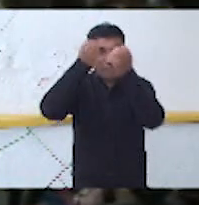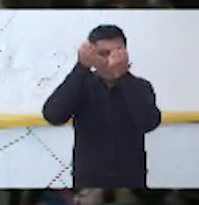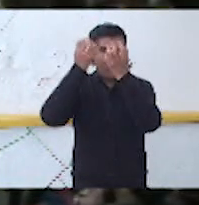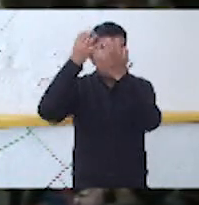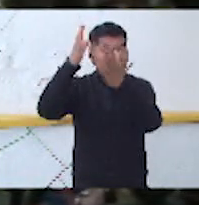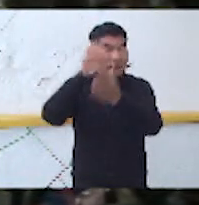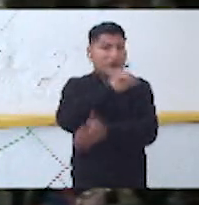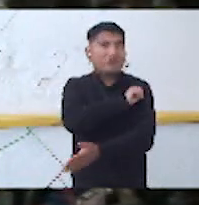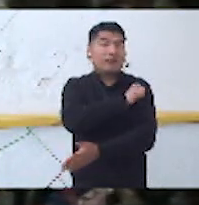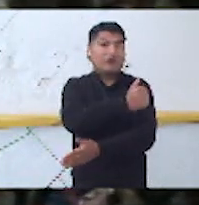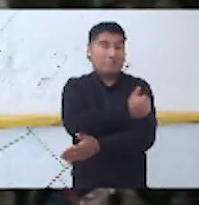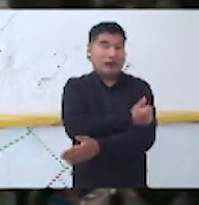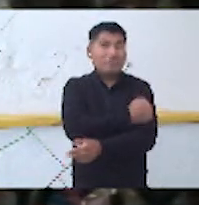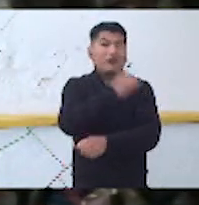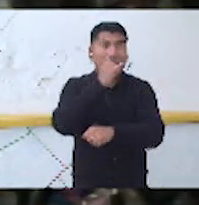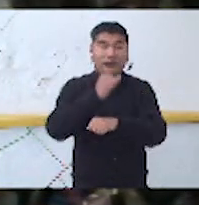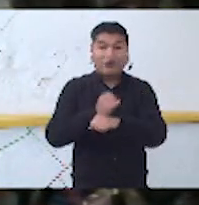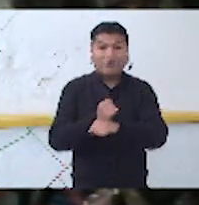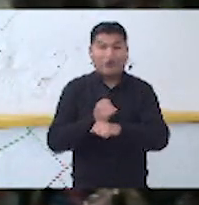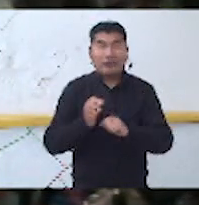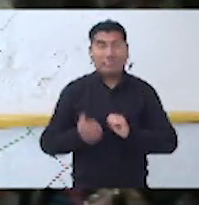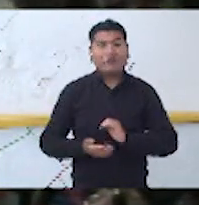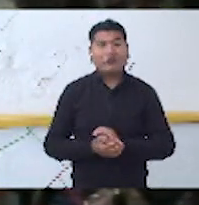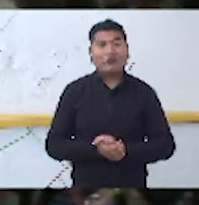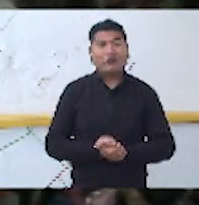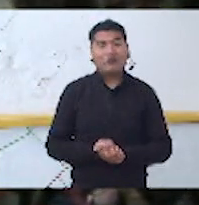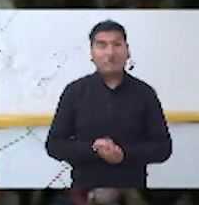las autoridades de la Iglesia.